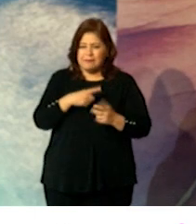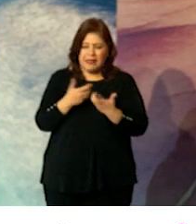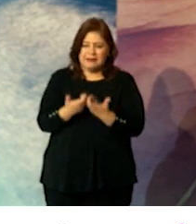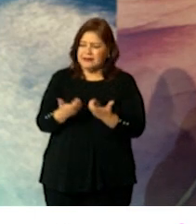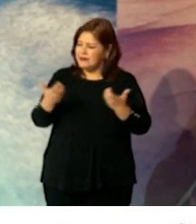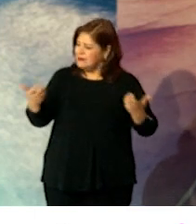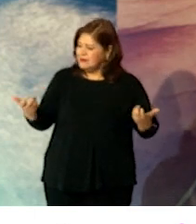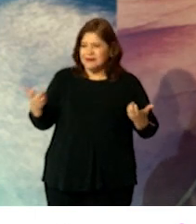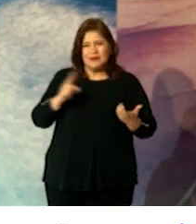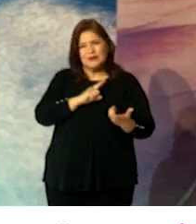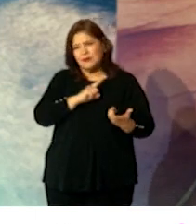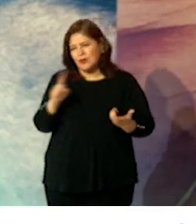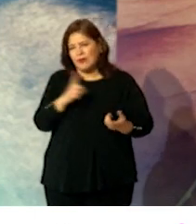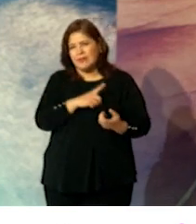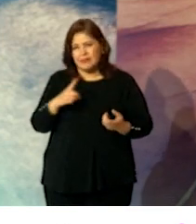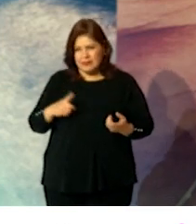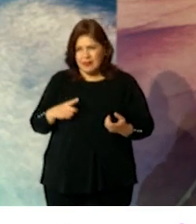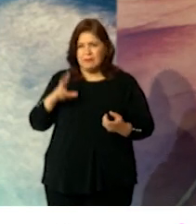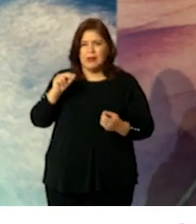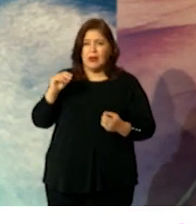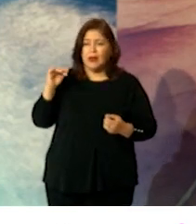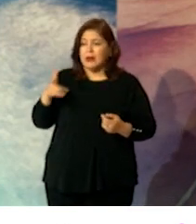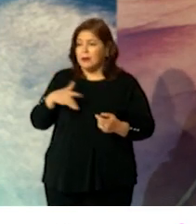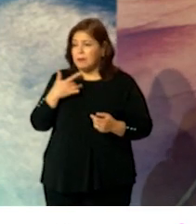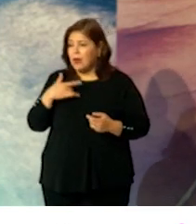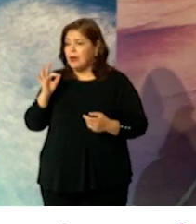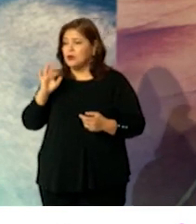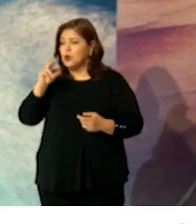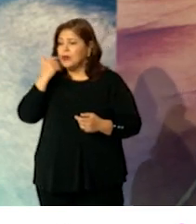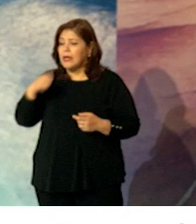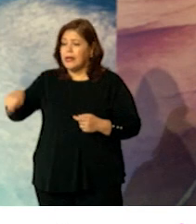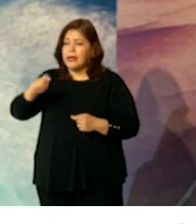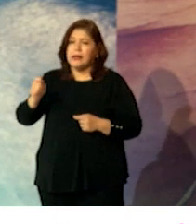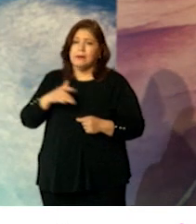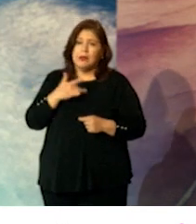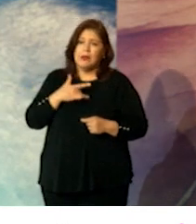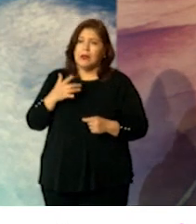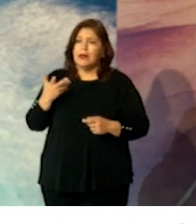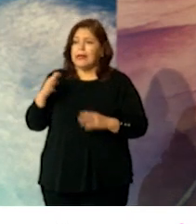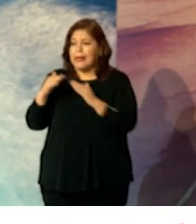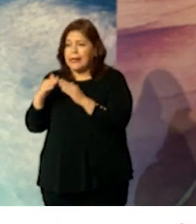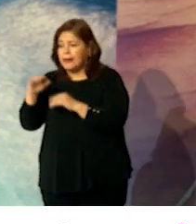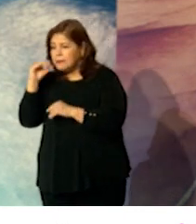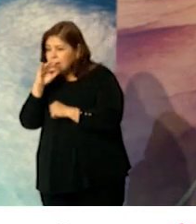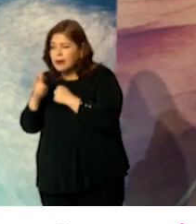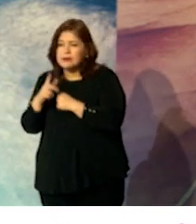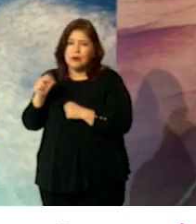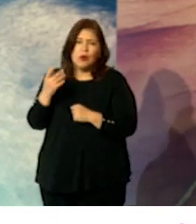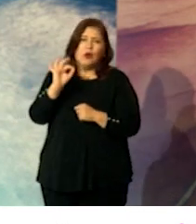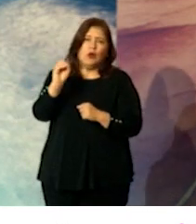polarización porque es que los ricos no quieren que los negros tengan casa. Y eso decirlo uno en cualquier estrado público que va, pues